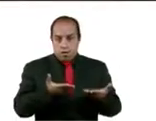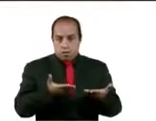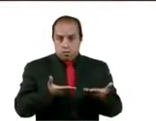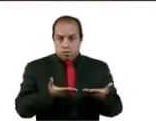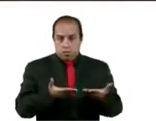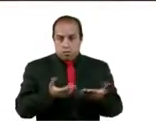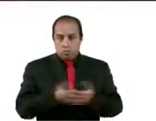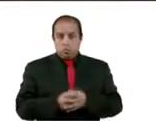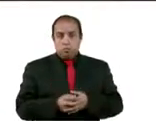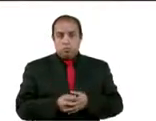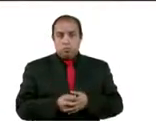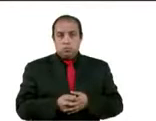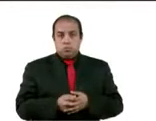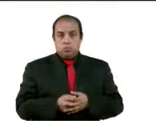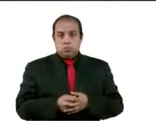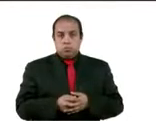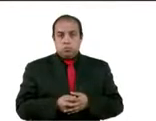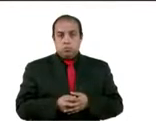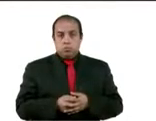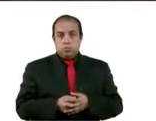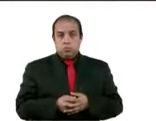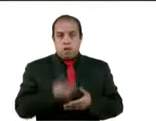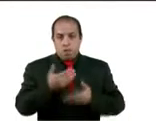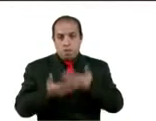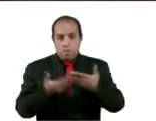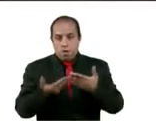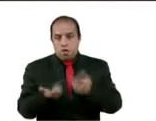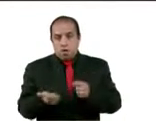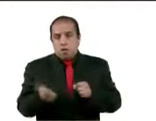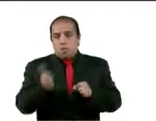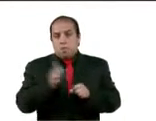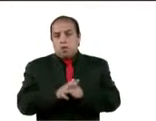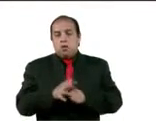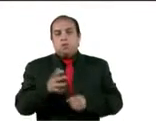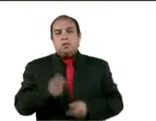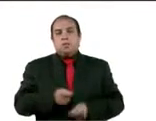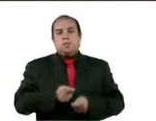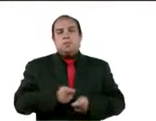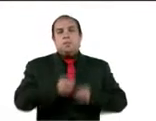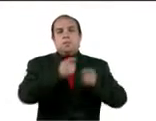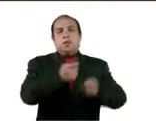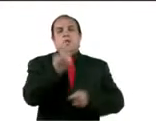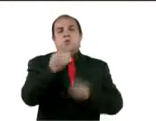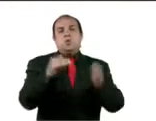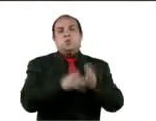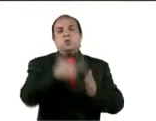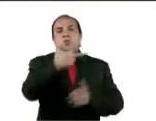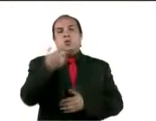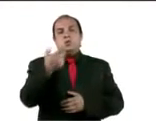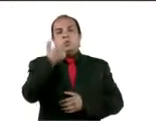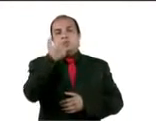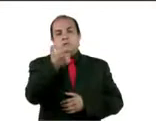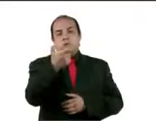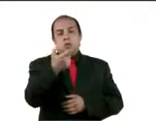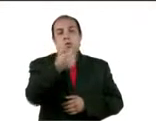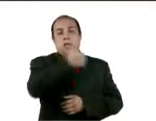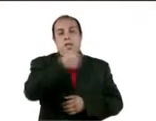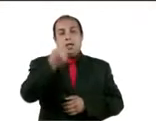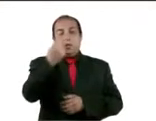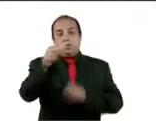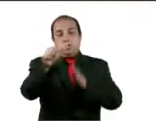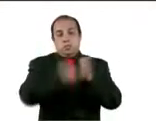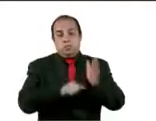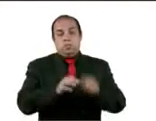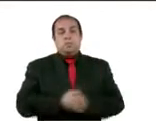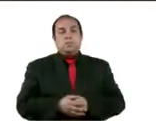Actualmente en este ejercicio fiscal estamos entregando 2.800 pesos bimestrales. El compromiso del señor presidente y de la